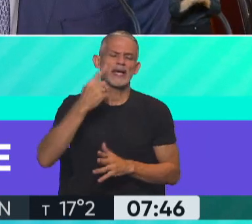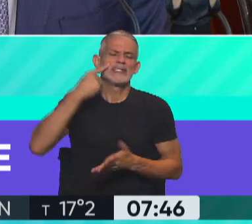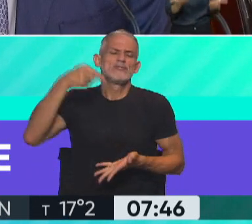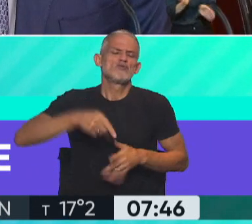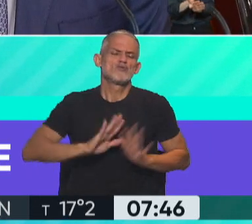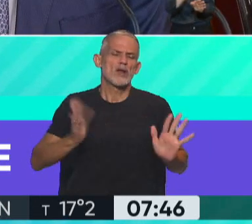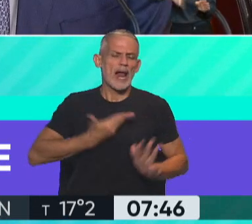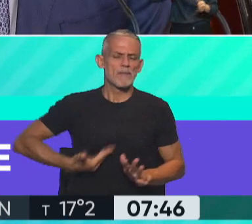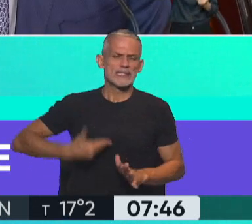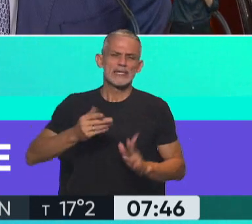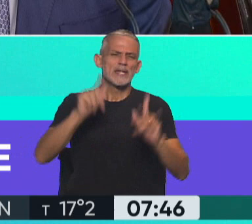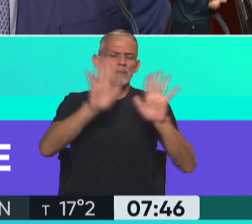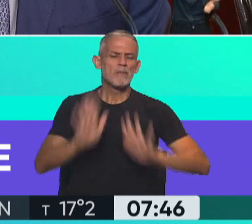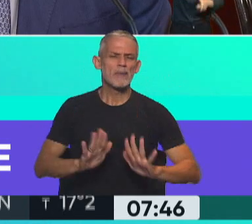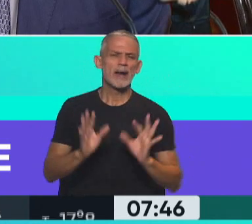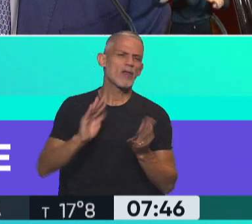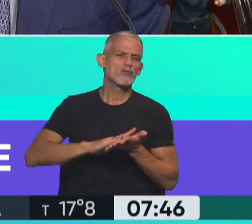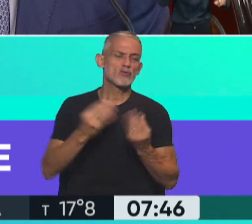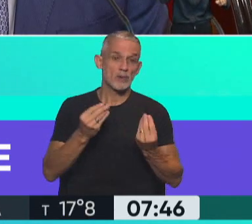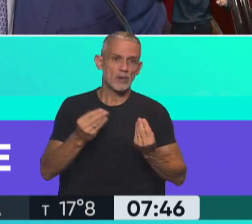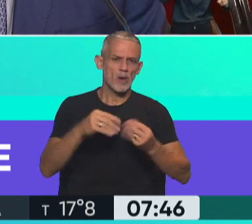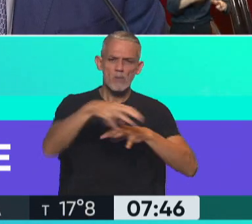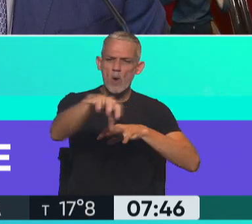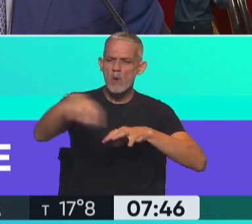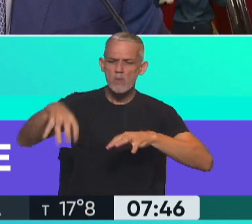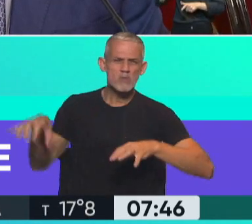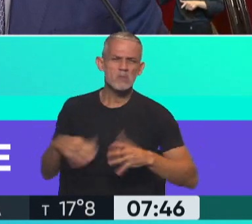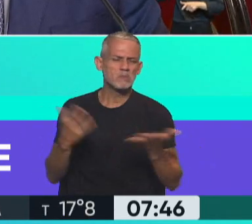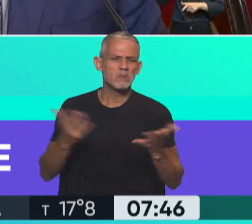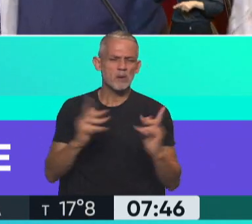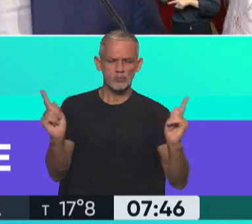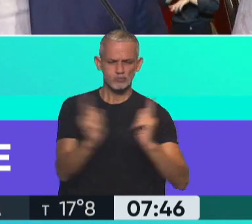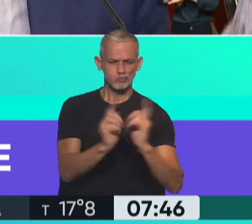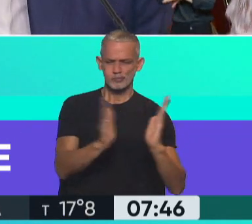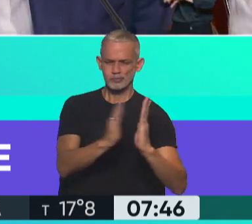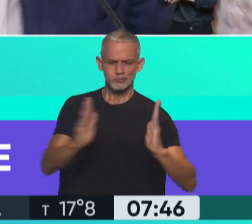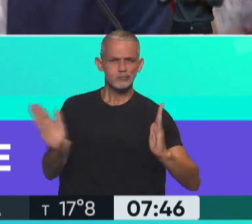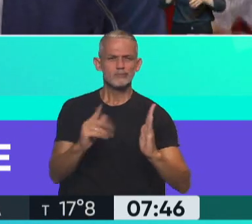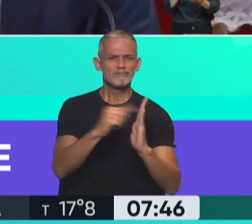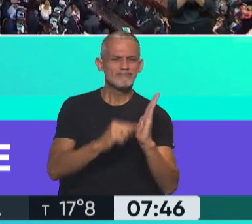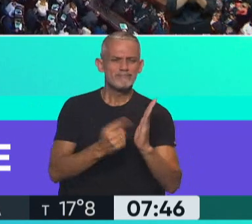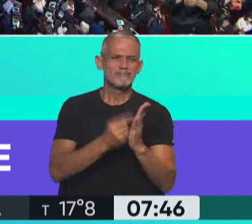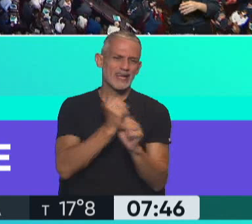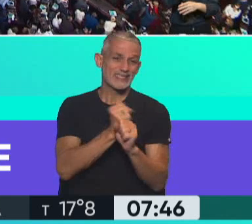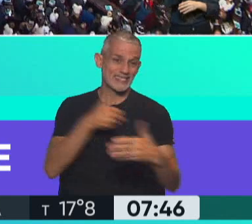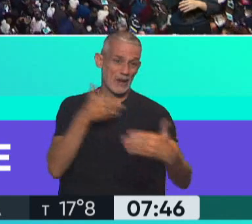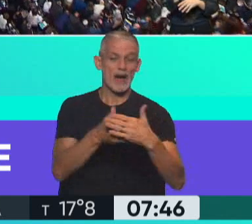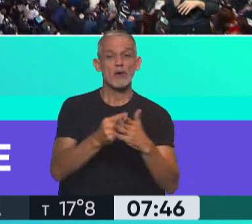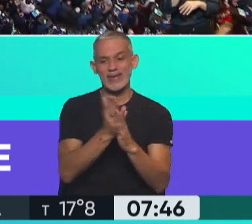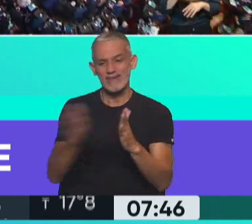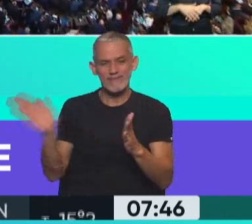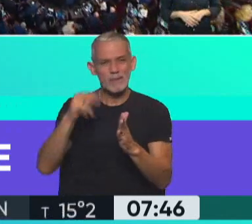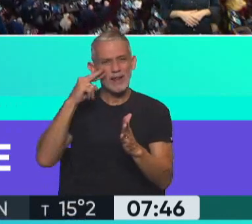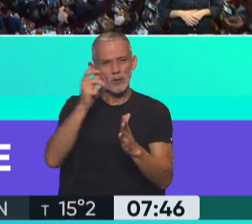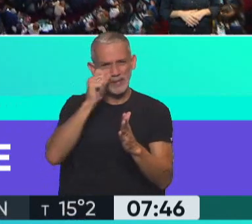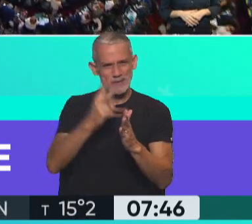institucional, que está preparado, vinculado con todas las áreas de gobierno, que es un repaso de lo que se hizo, pero también un planteo de lo que va a venir hacia